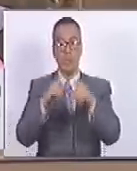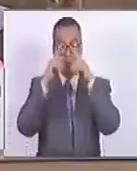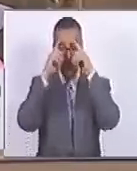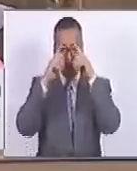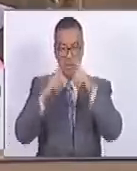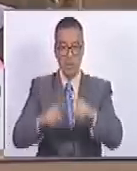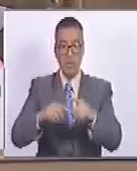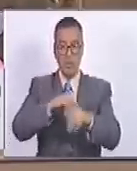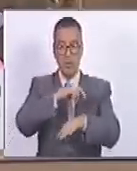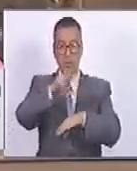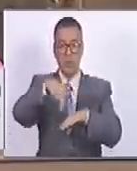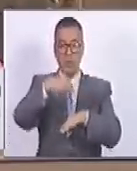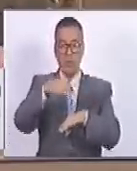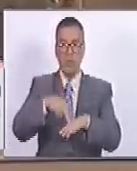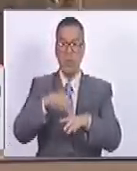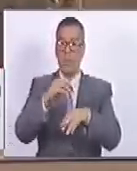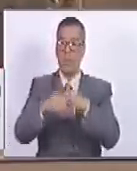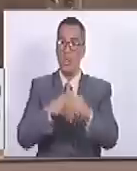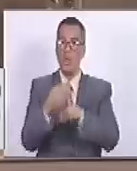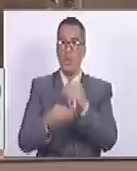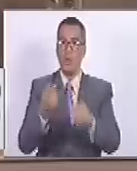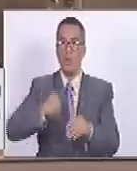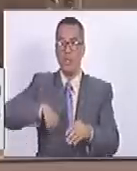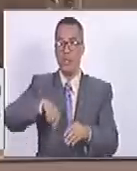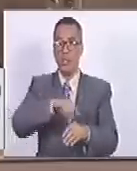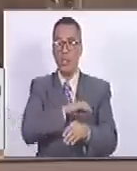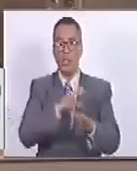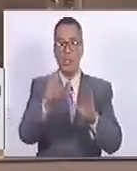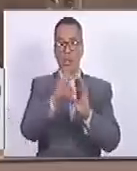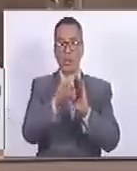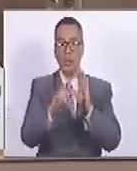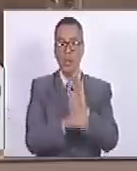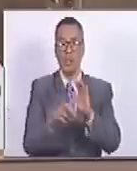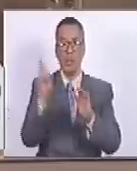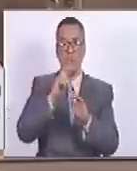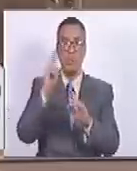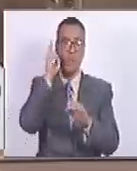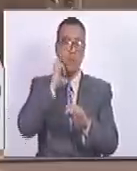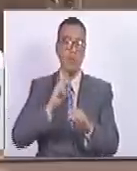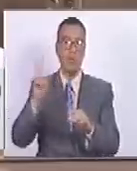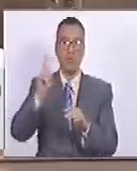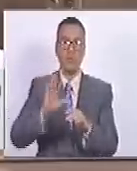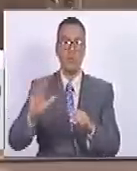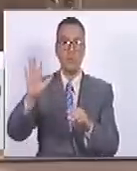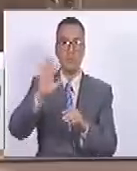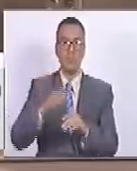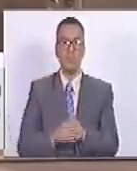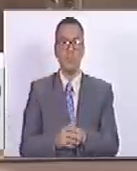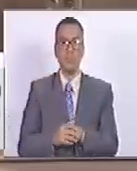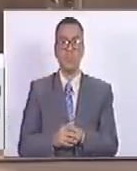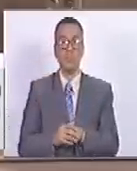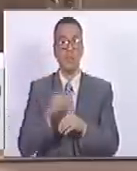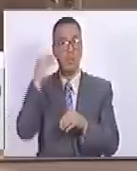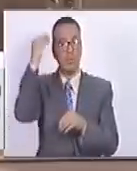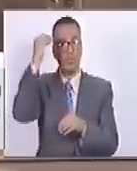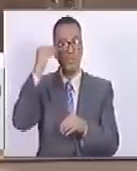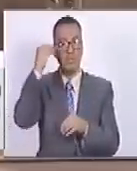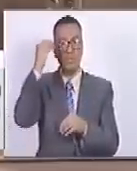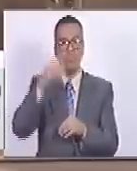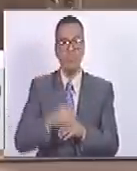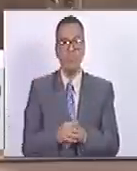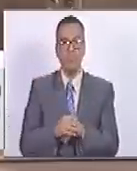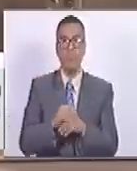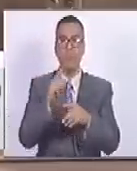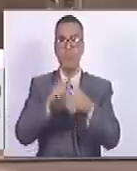autodeterminación nacional, establecido en nuestra Constitución de la República Bolivariana de Venezuela, considerando